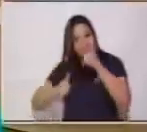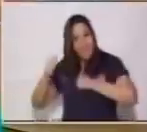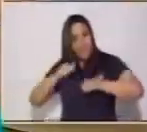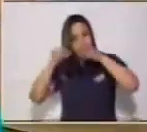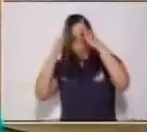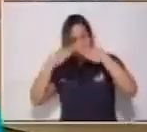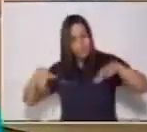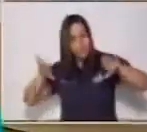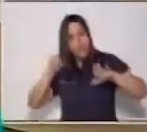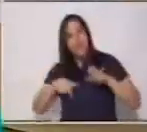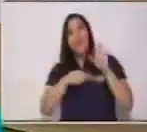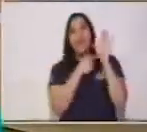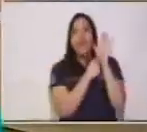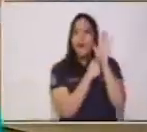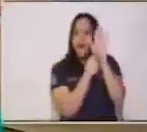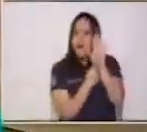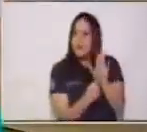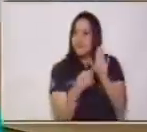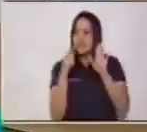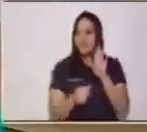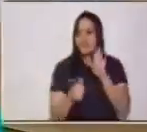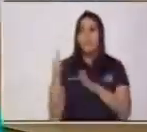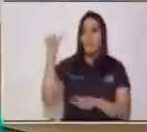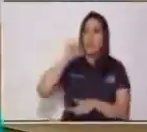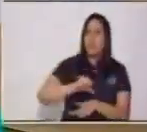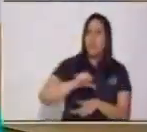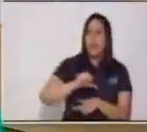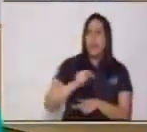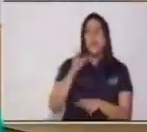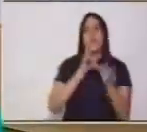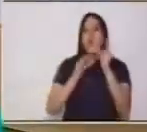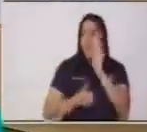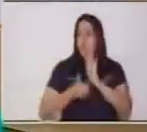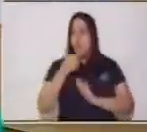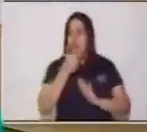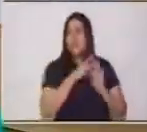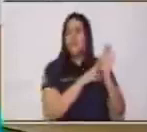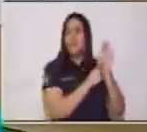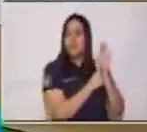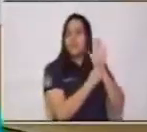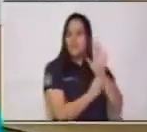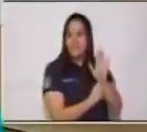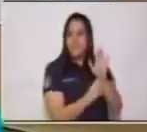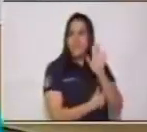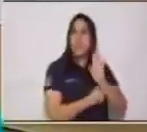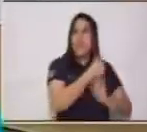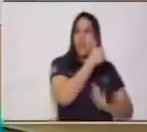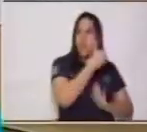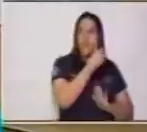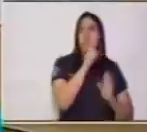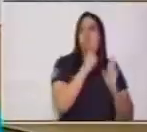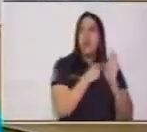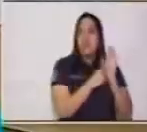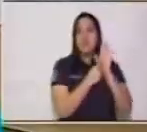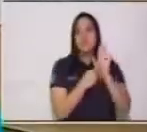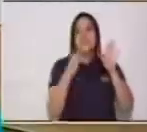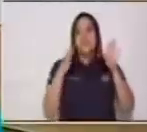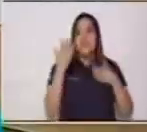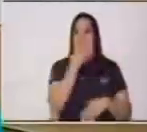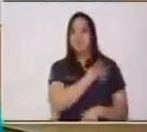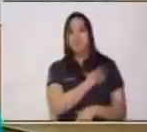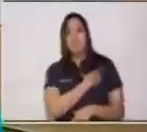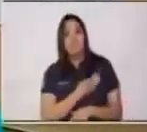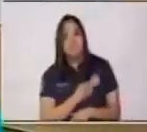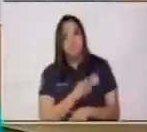Esta representa pues la tragedia y la comedia, porque al final el teatro busca representar eso, tanto la alegría como la tristeza del ser